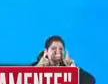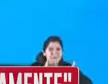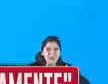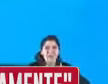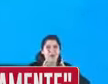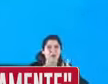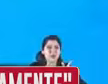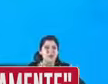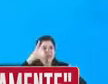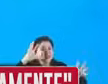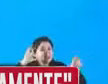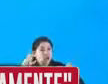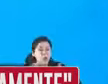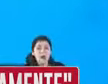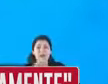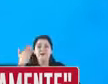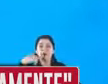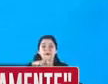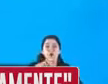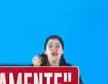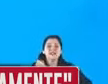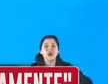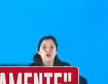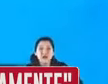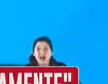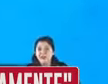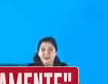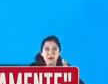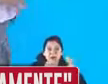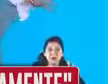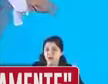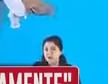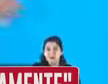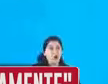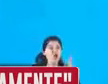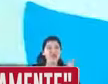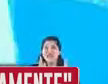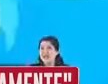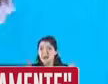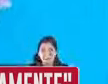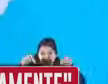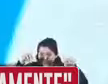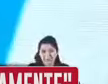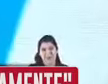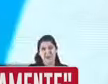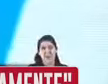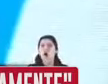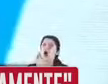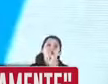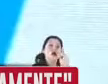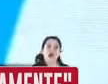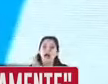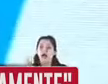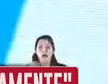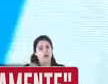recuerda mi intervención en escobar cuando presentamos la lista estable de estas cosas y que cada uno se haga cargo no puede ser posible si el debate